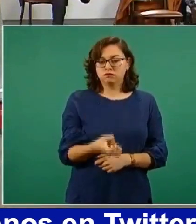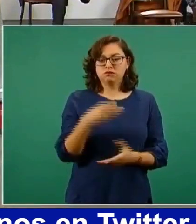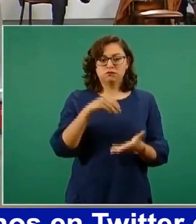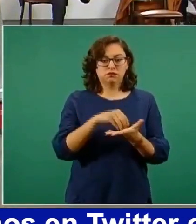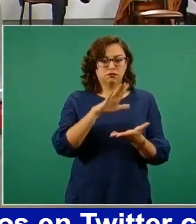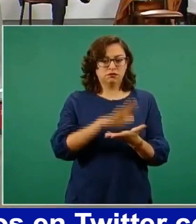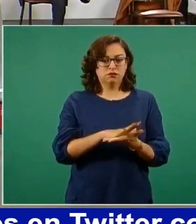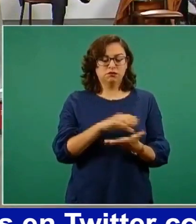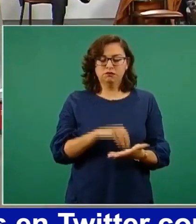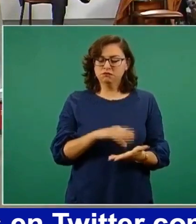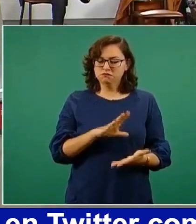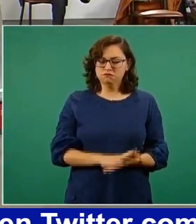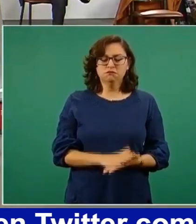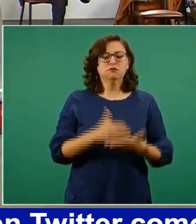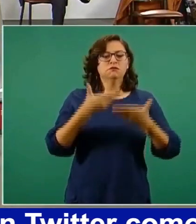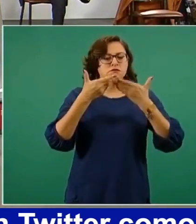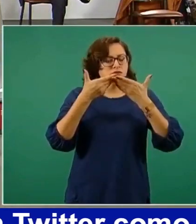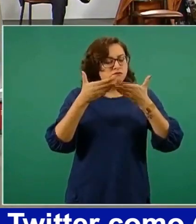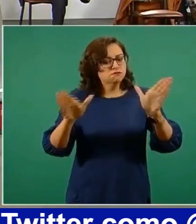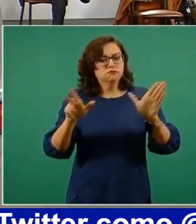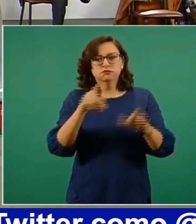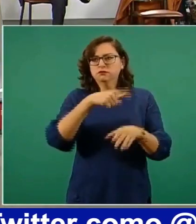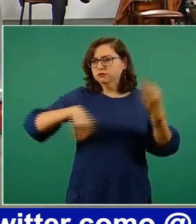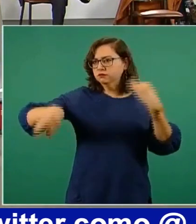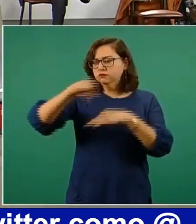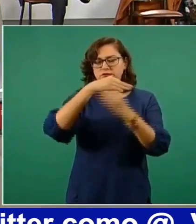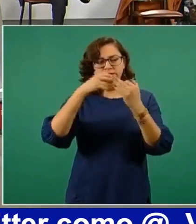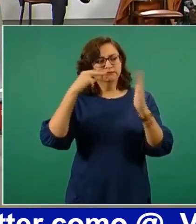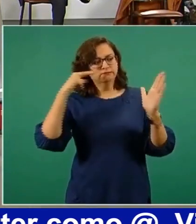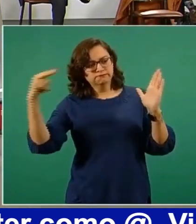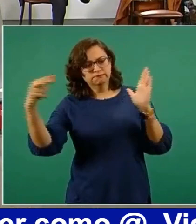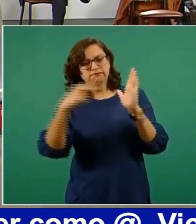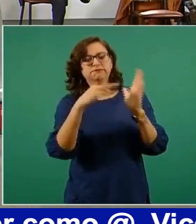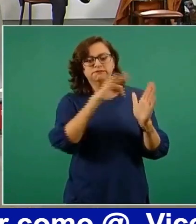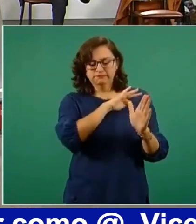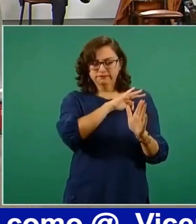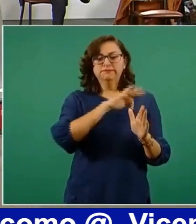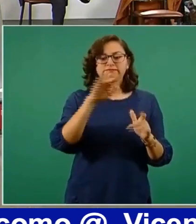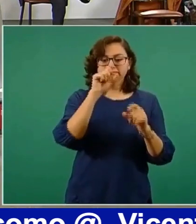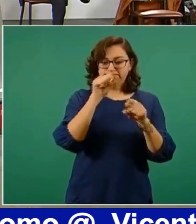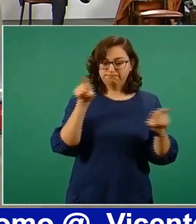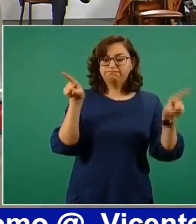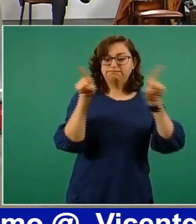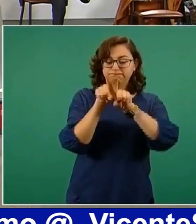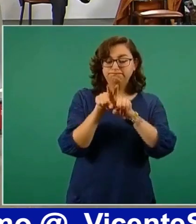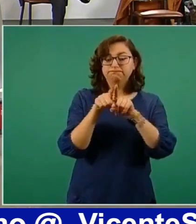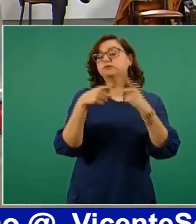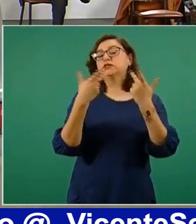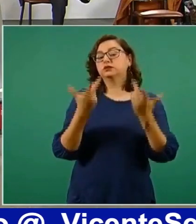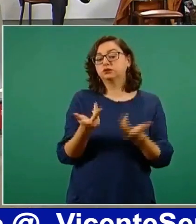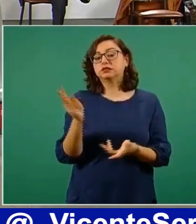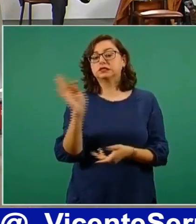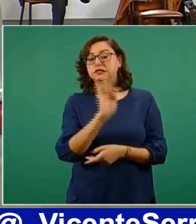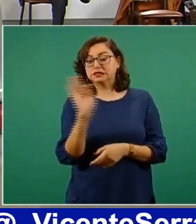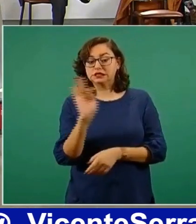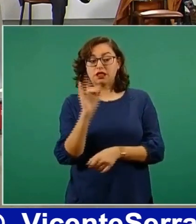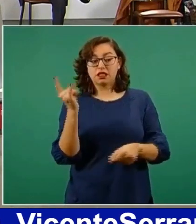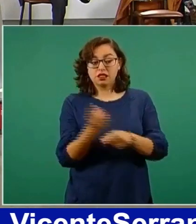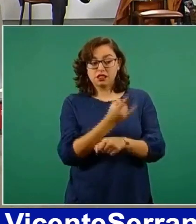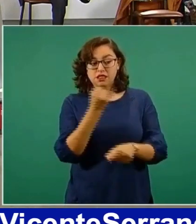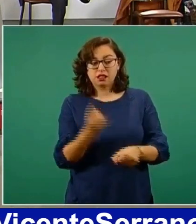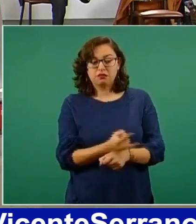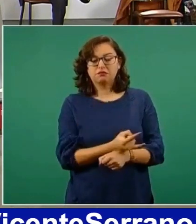acreditación de cumplimiento de las obligaciones laborales de seguridad social y fiscales.